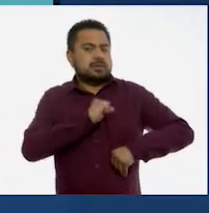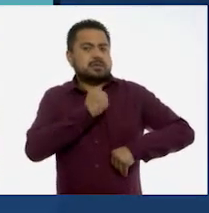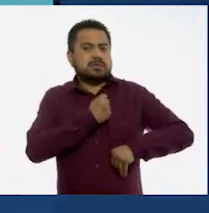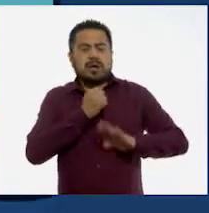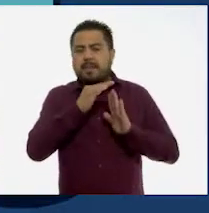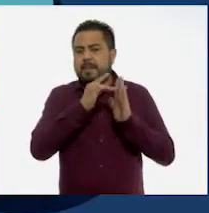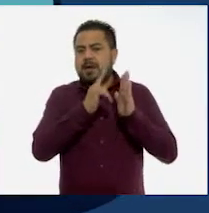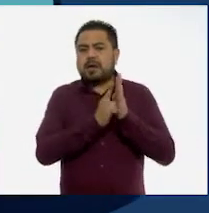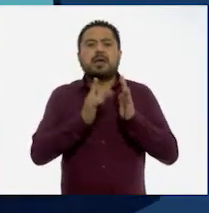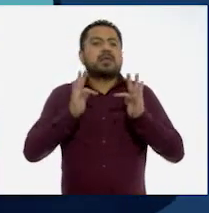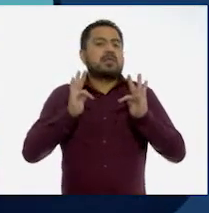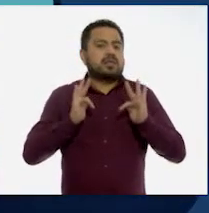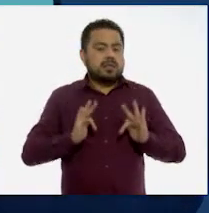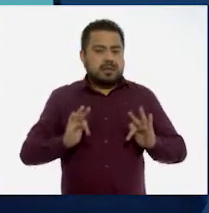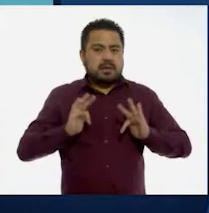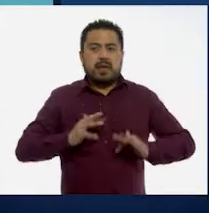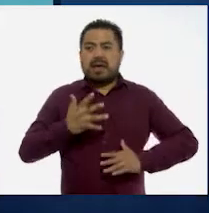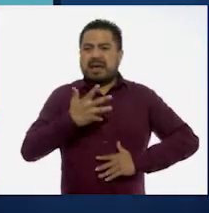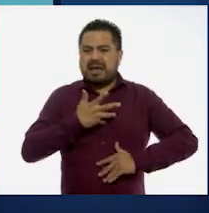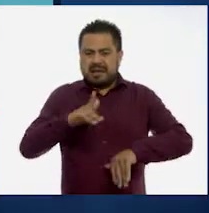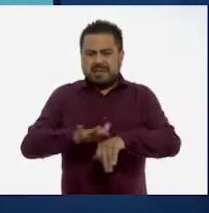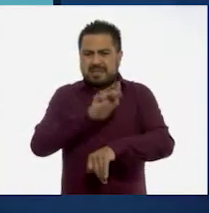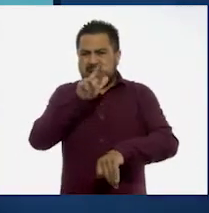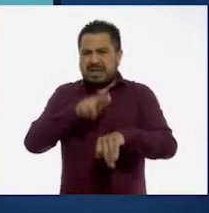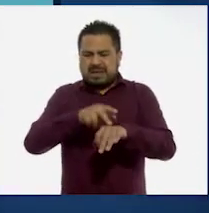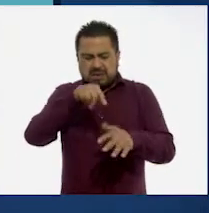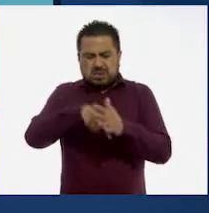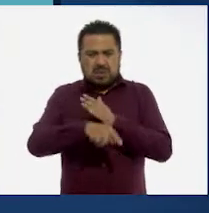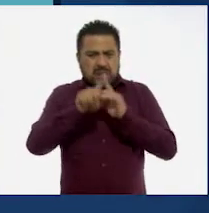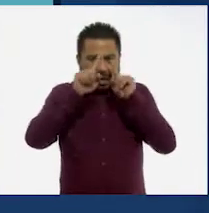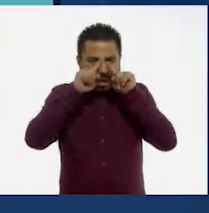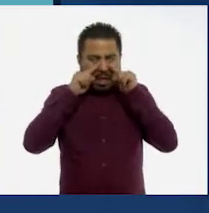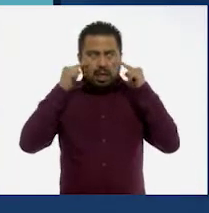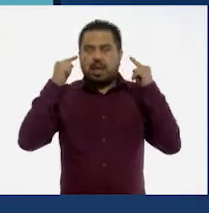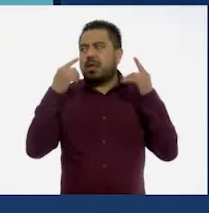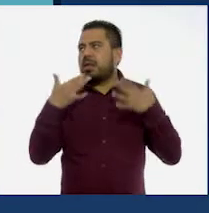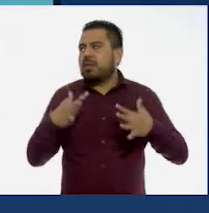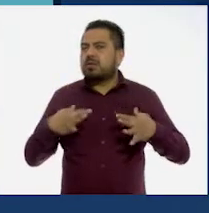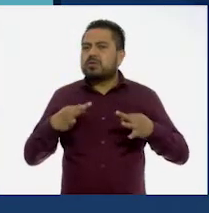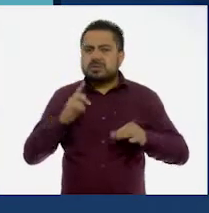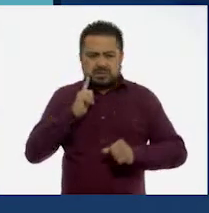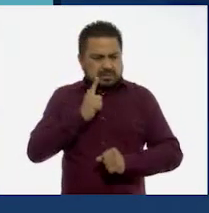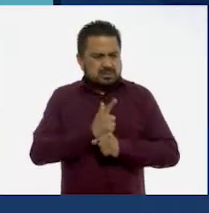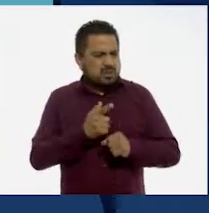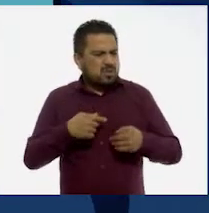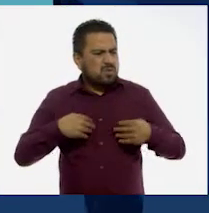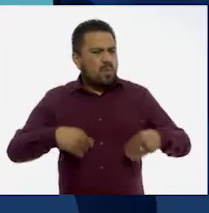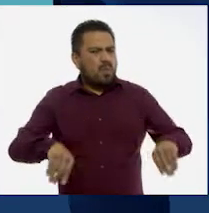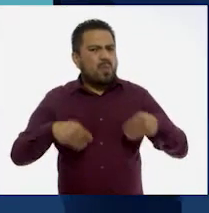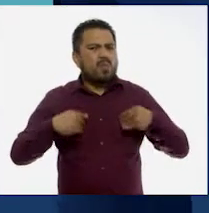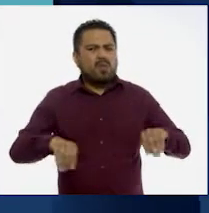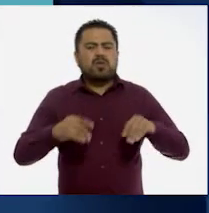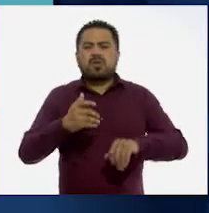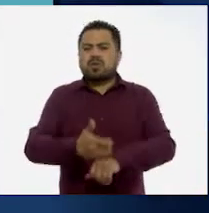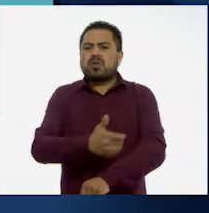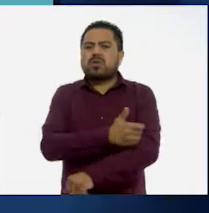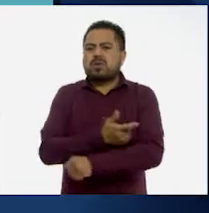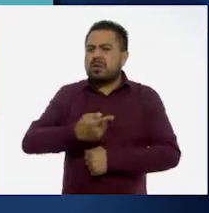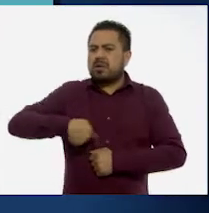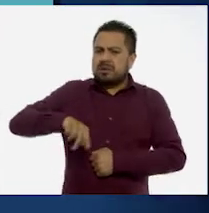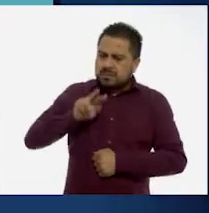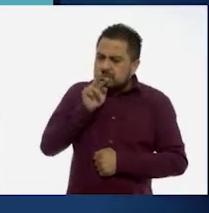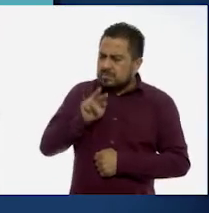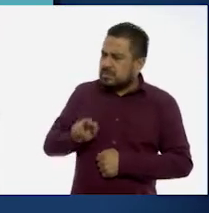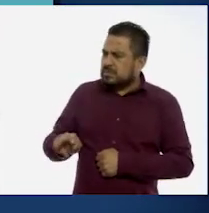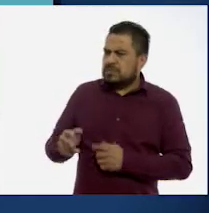metódica y tranquila. Tenía grandes y profundas ojeras y la ropa se le notaba floja. Y sus compañeros habían observado